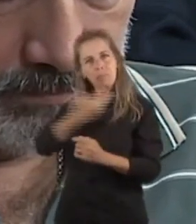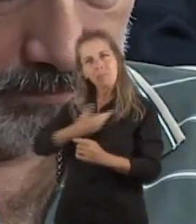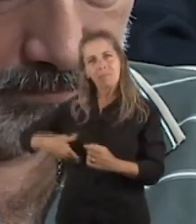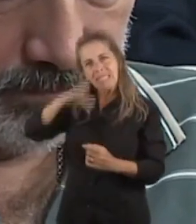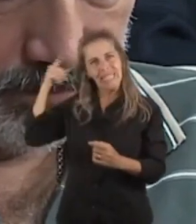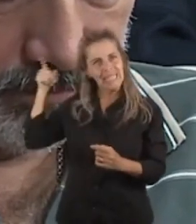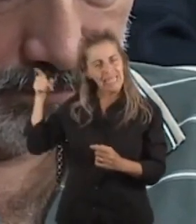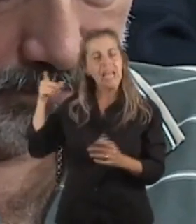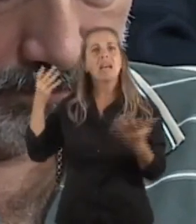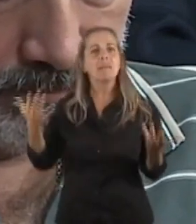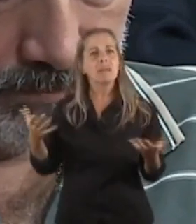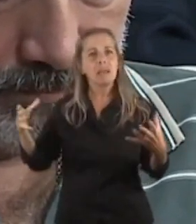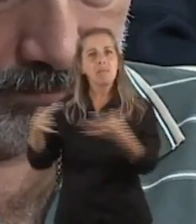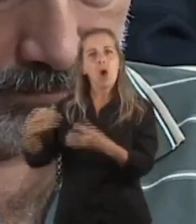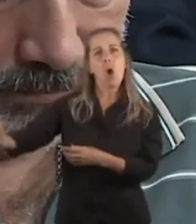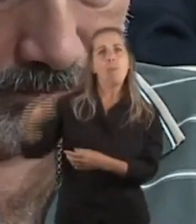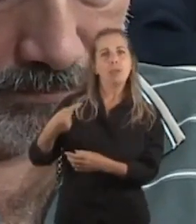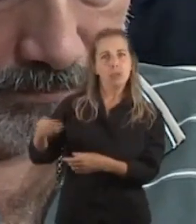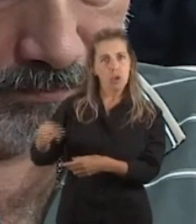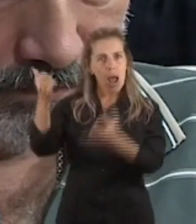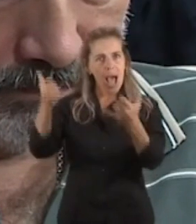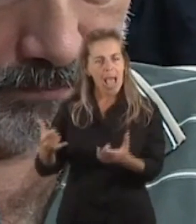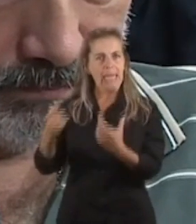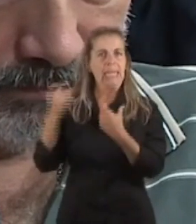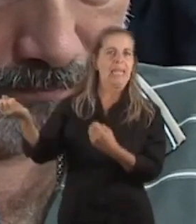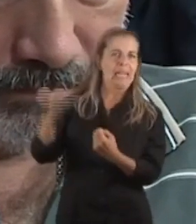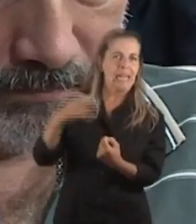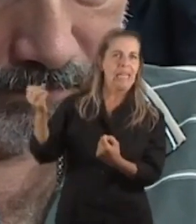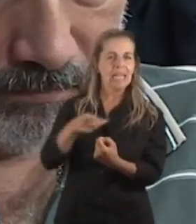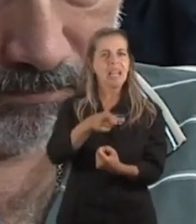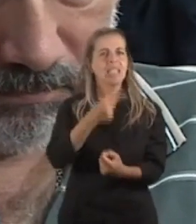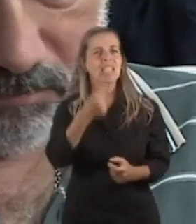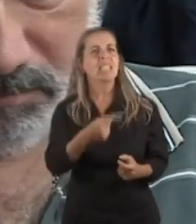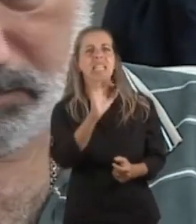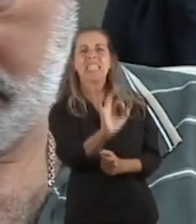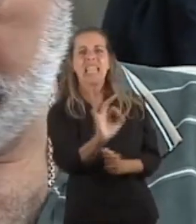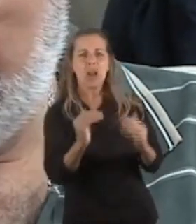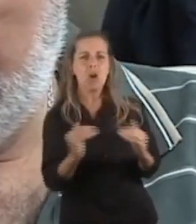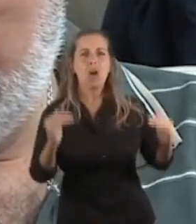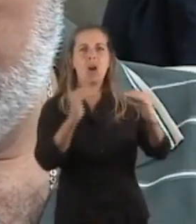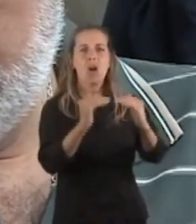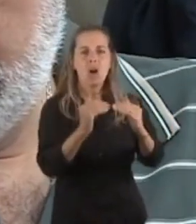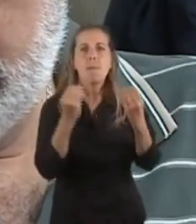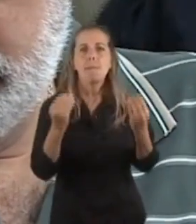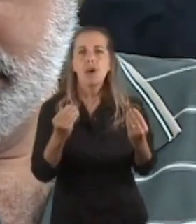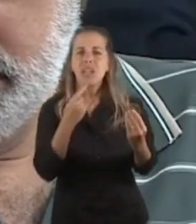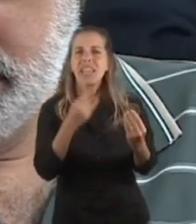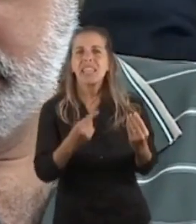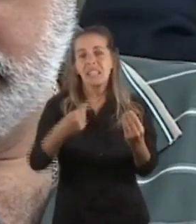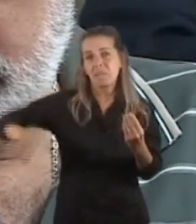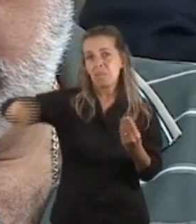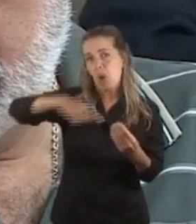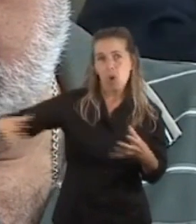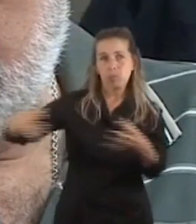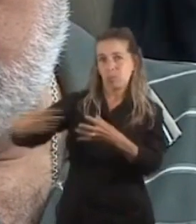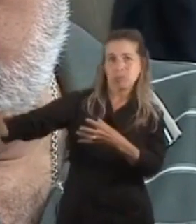desde la oposición eh critican esta definición basándose en cuestiones que tienen que ver como vos dijiste